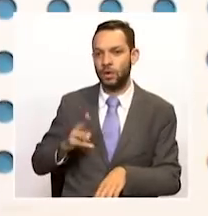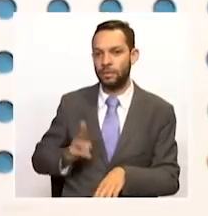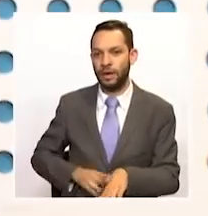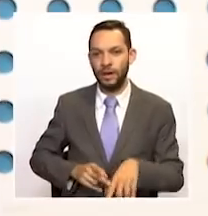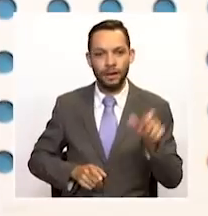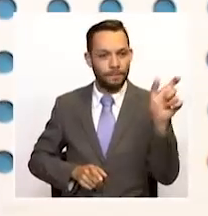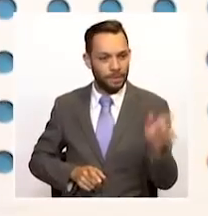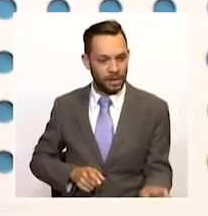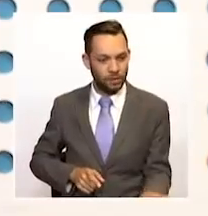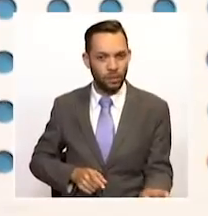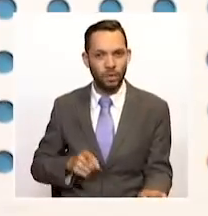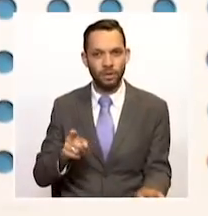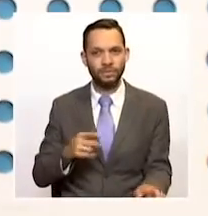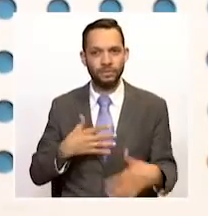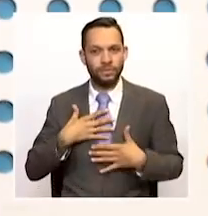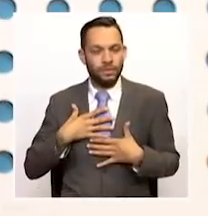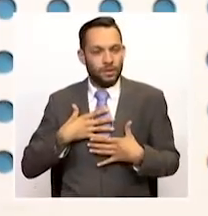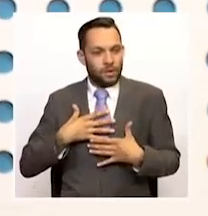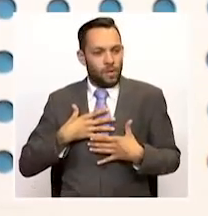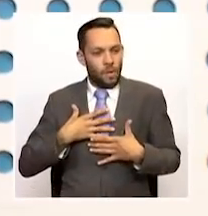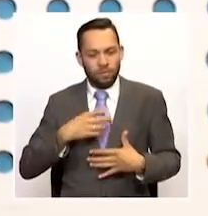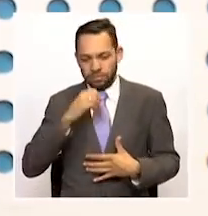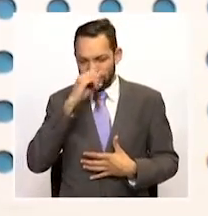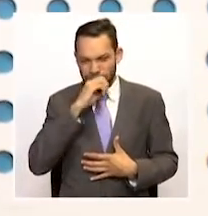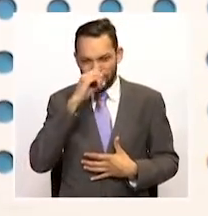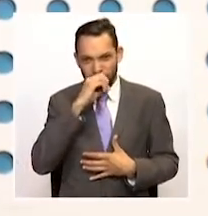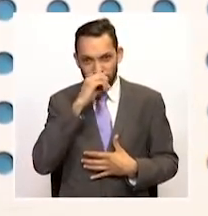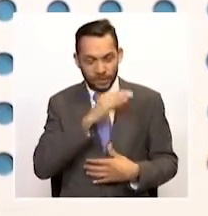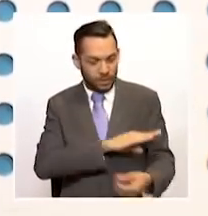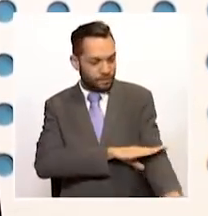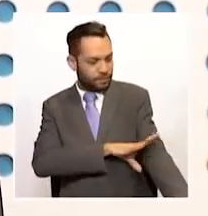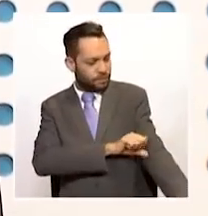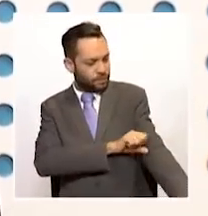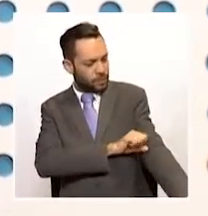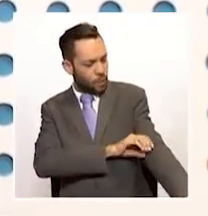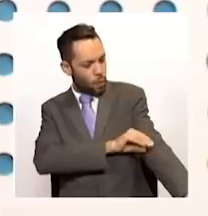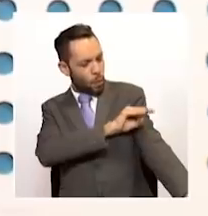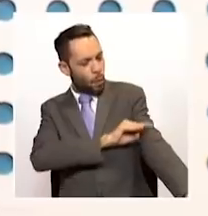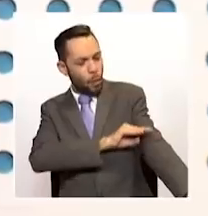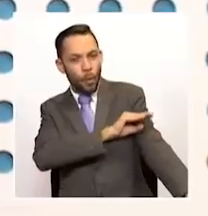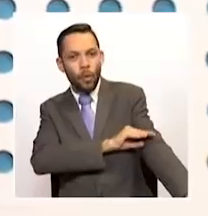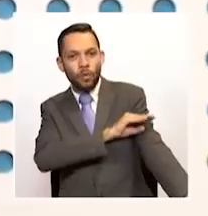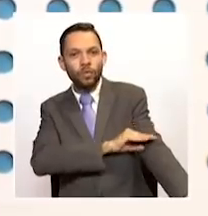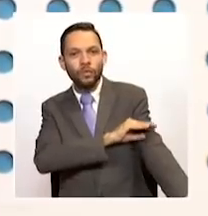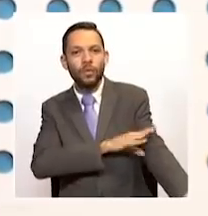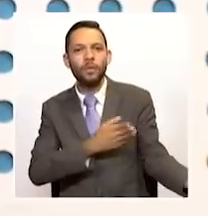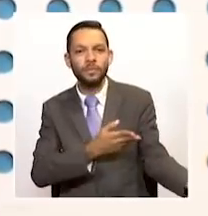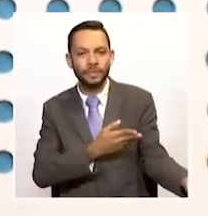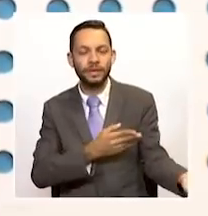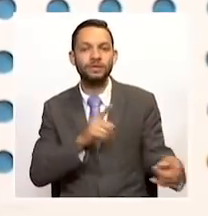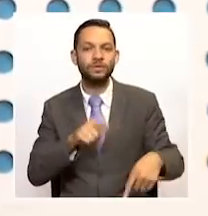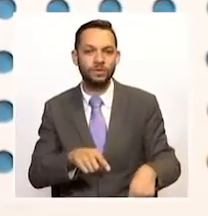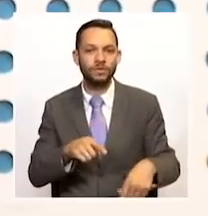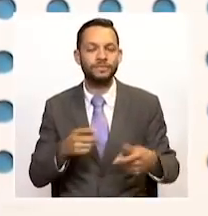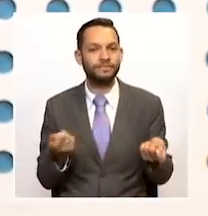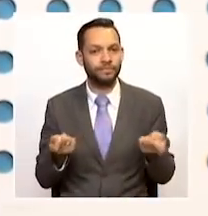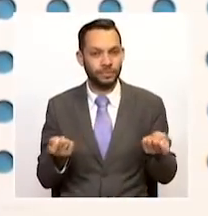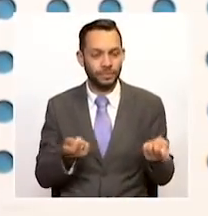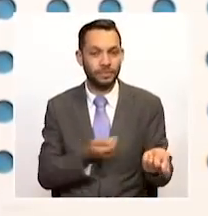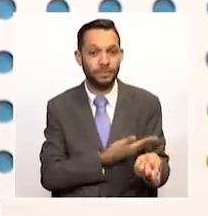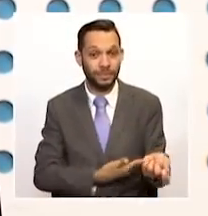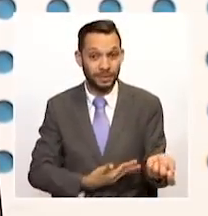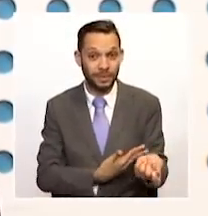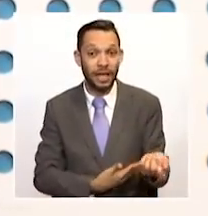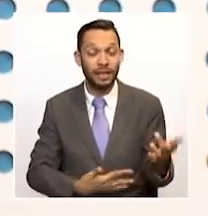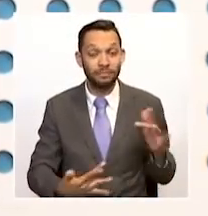pulmonar obstructiva o estos eventos va a haber una alteración a nivel de la hemoglobina le mato fit lo más lógico